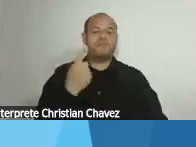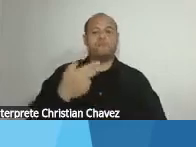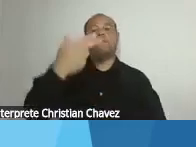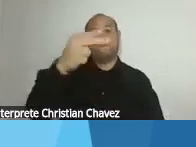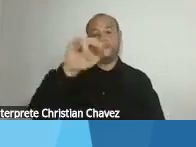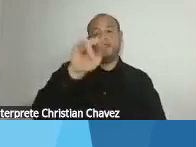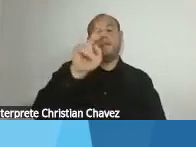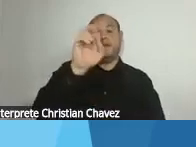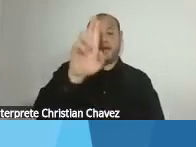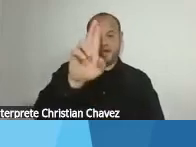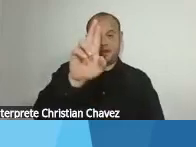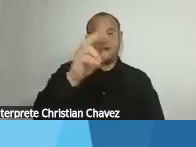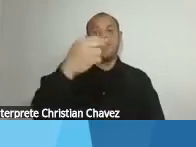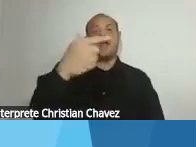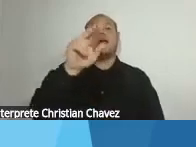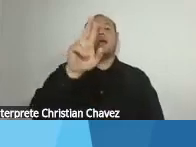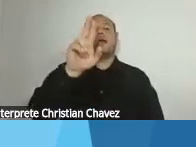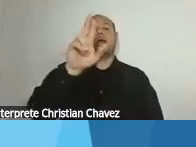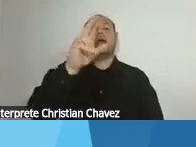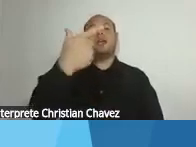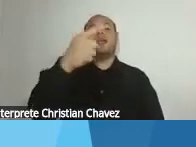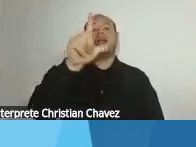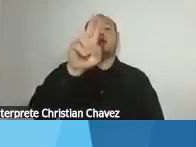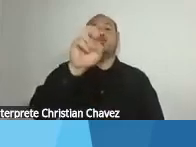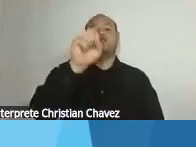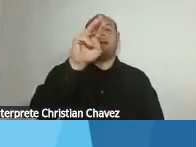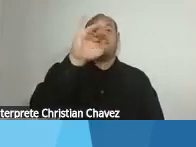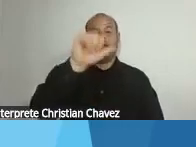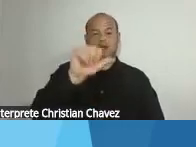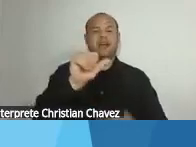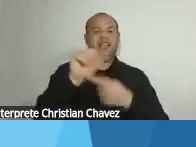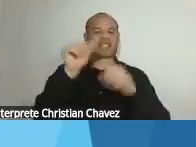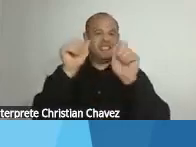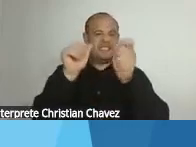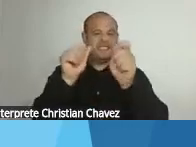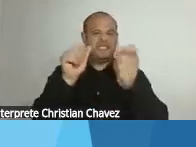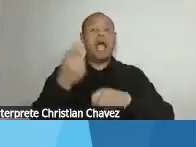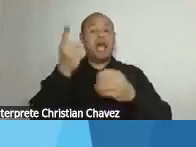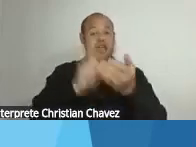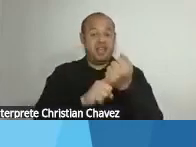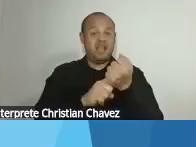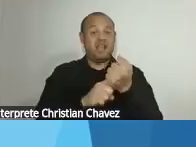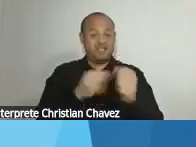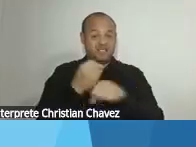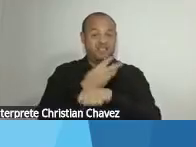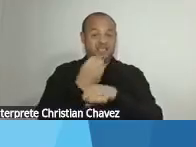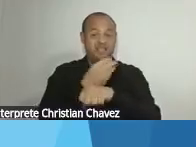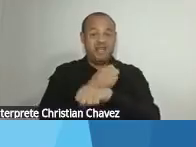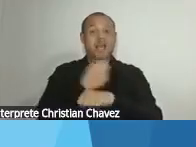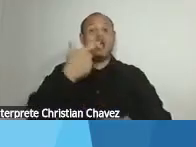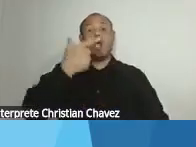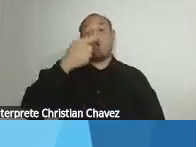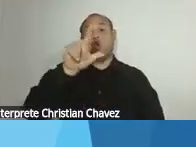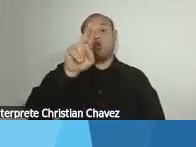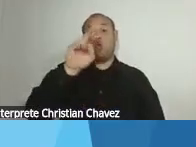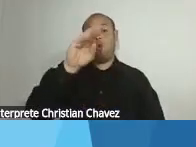¿sí? Que se eleva demasiado la glucosa en parámetros pues no saludables. Y esas